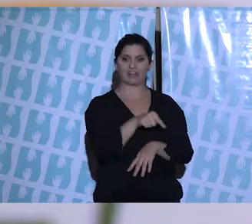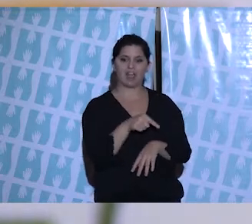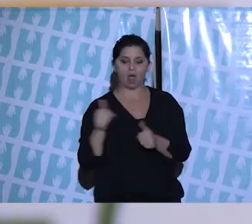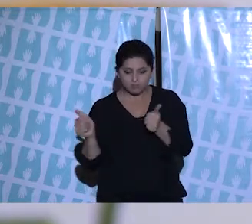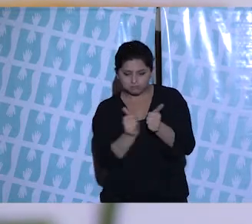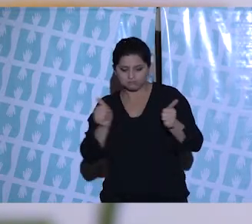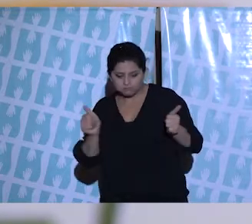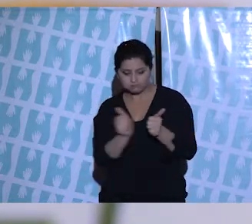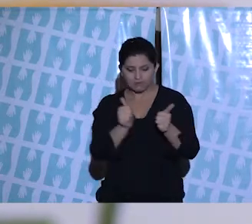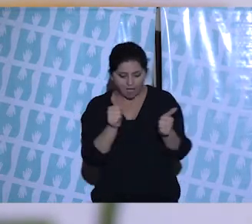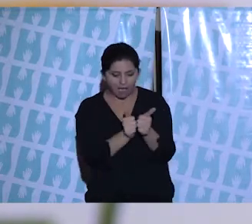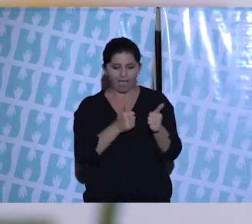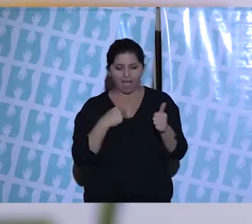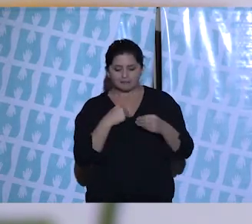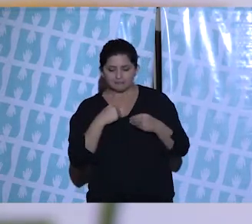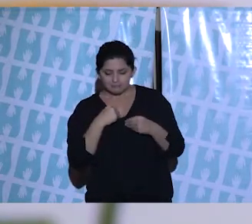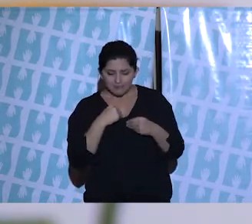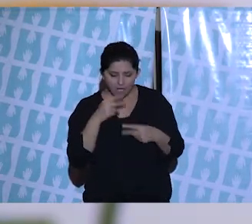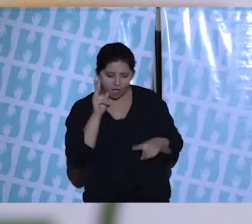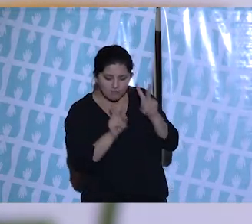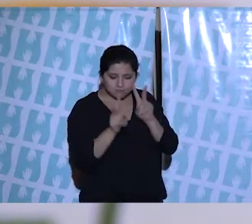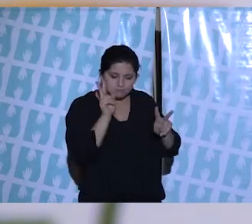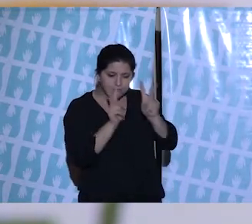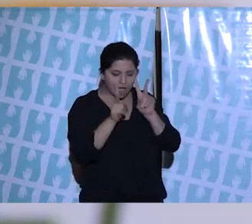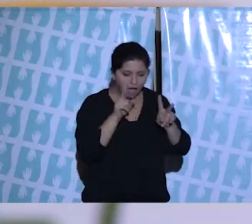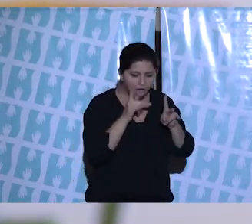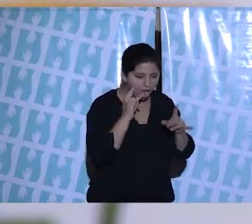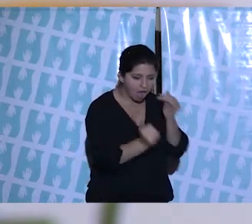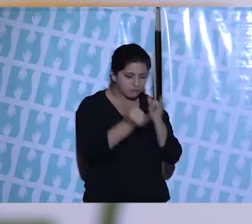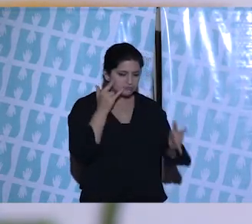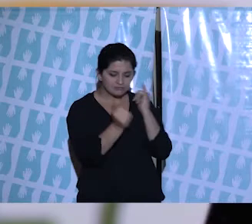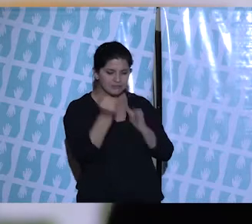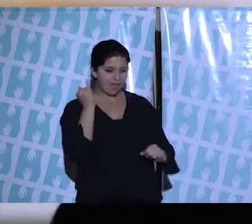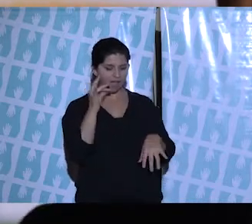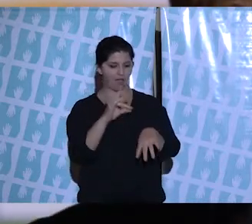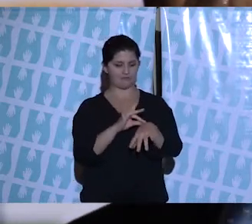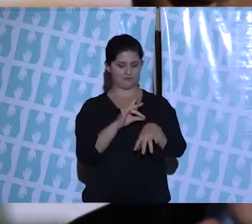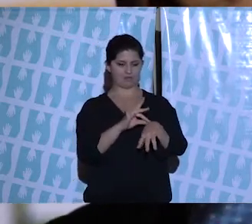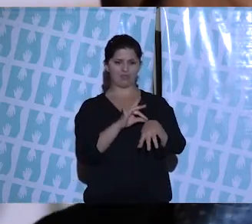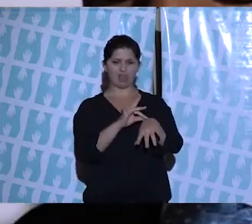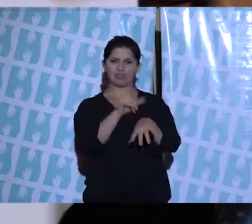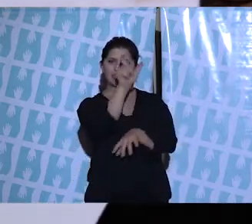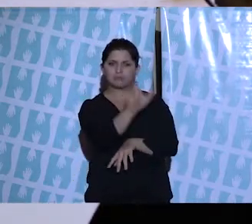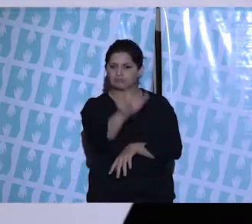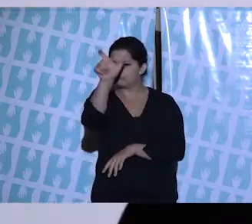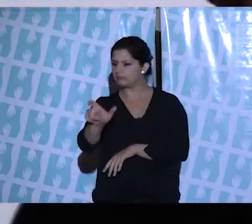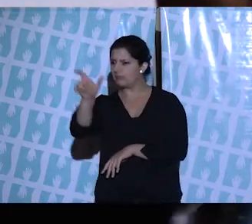de observación y describió la enfermedad solo viendo 3 casos,